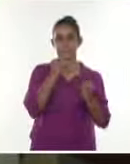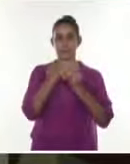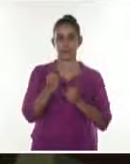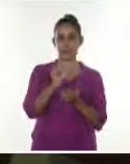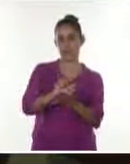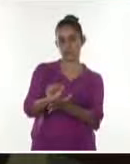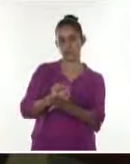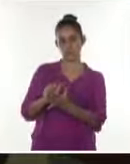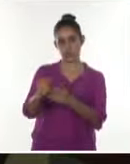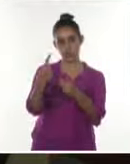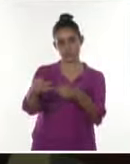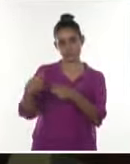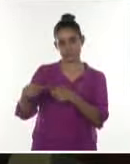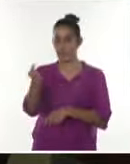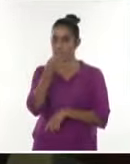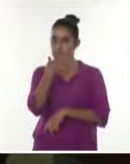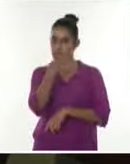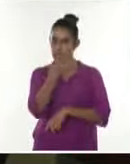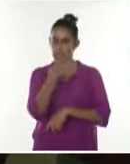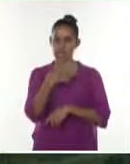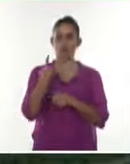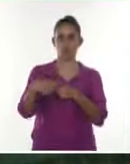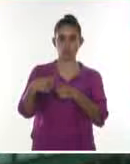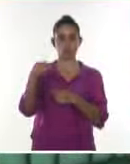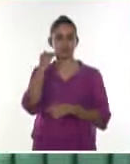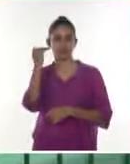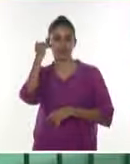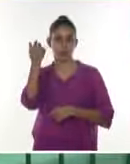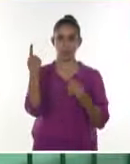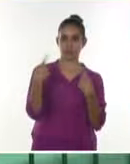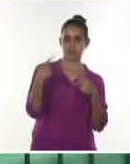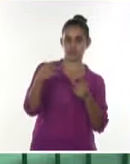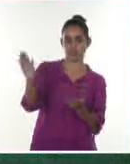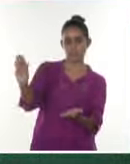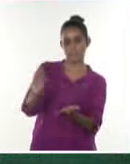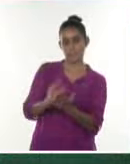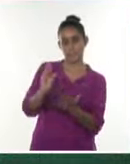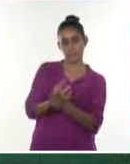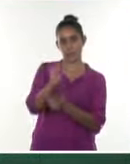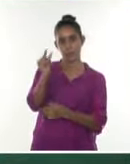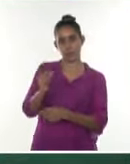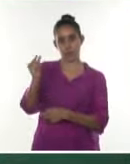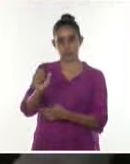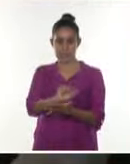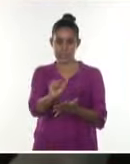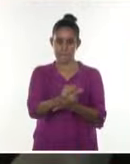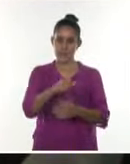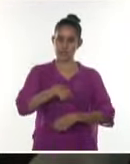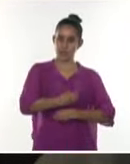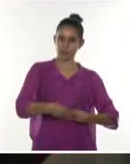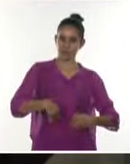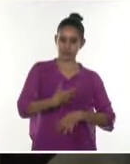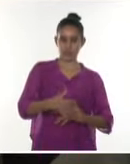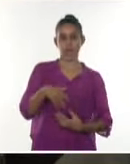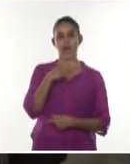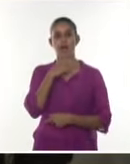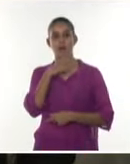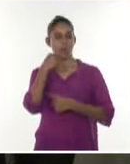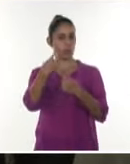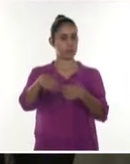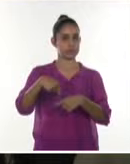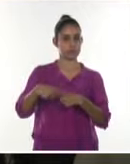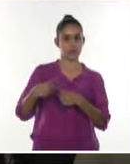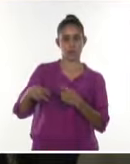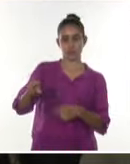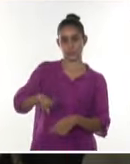recursos, insumos, medicamentos, la superación, salarios. Recorrieron los servicios de hemodiálisis, perinatología, emergencia, así